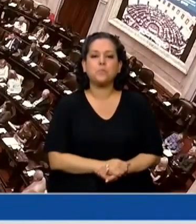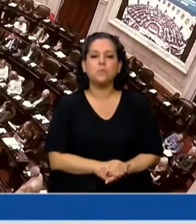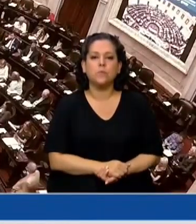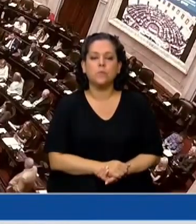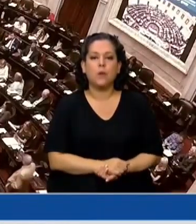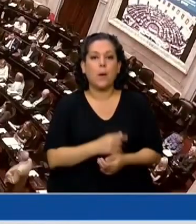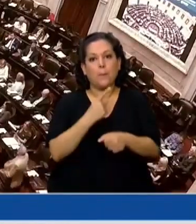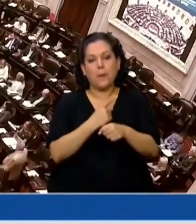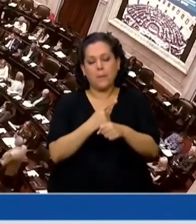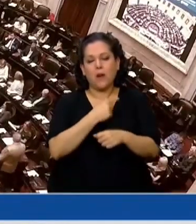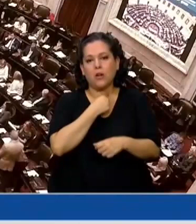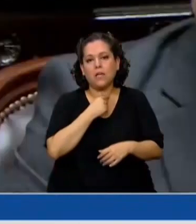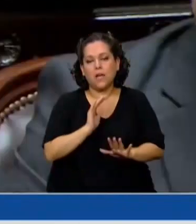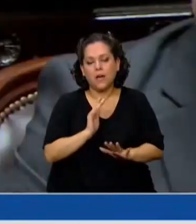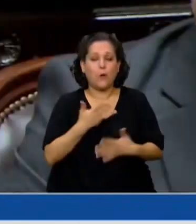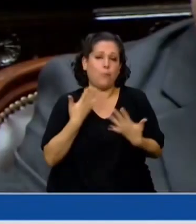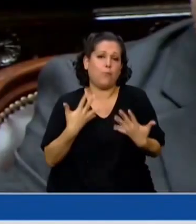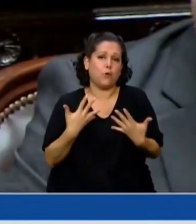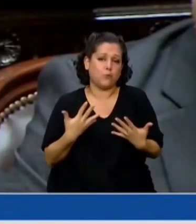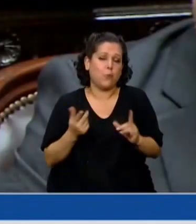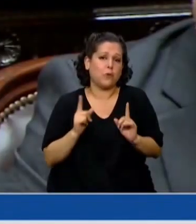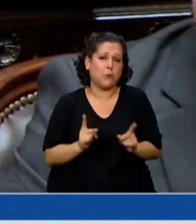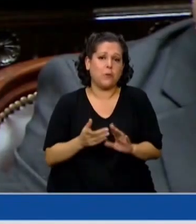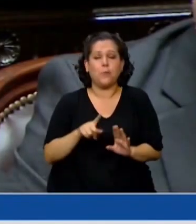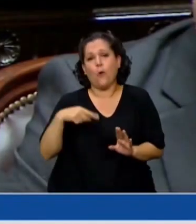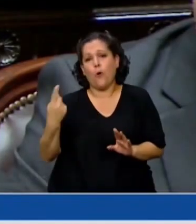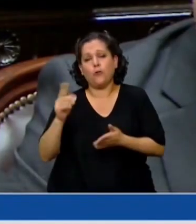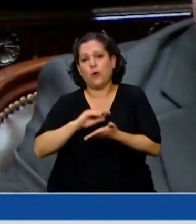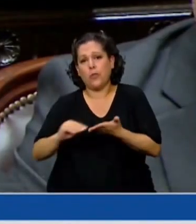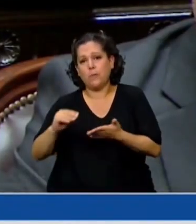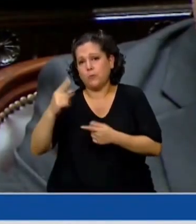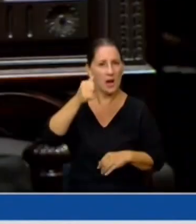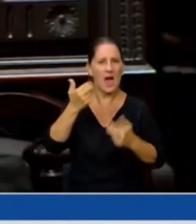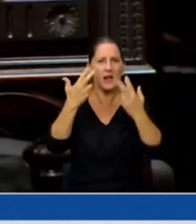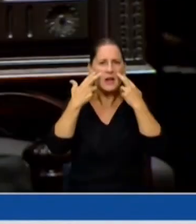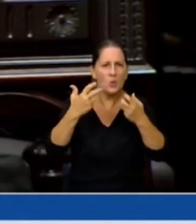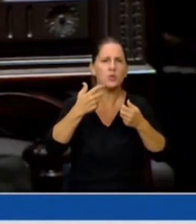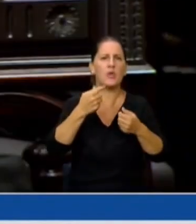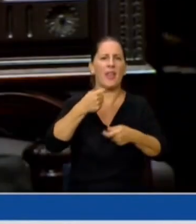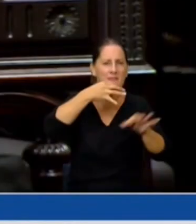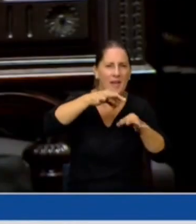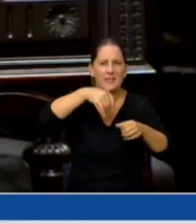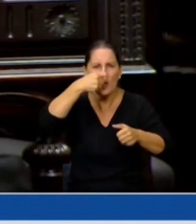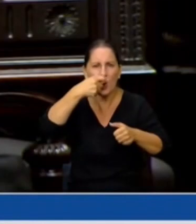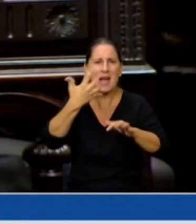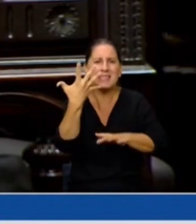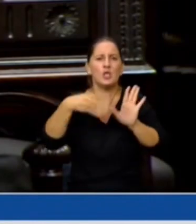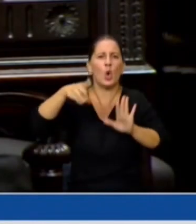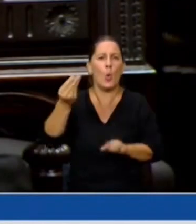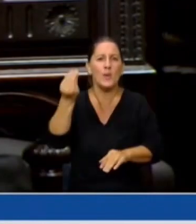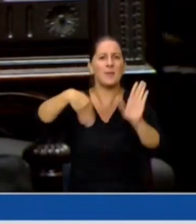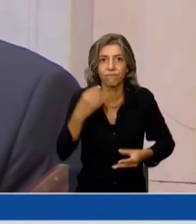de este tipo no pueden tener desarrollo que han tenido ninguna ciudad